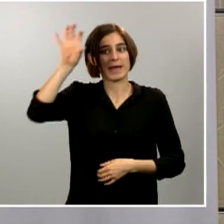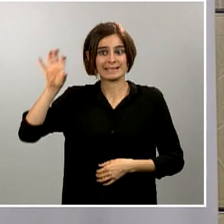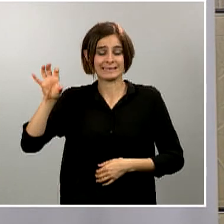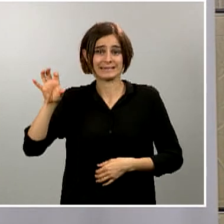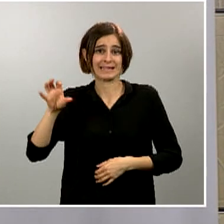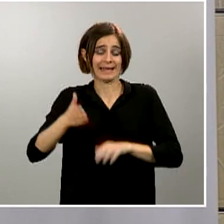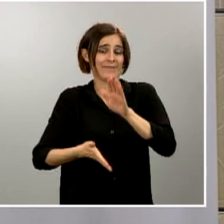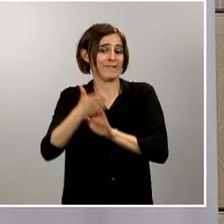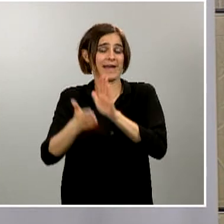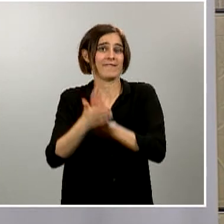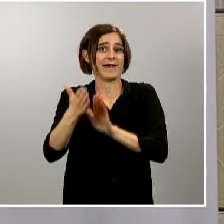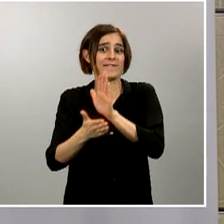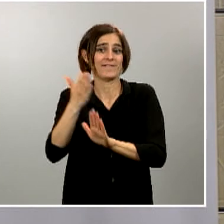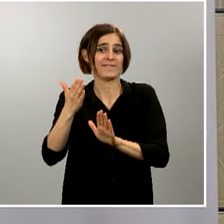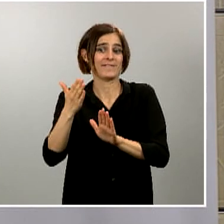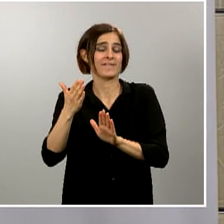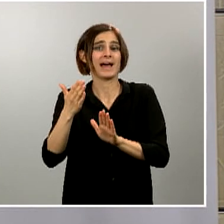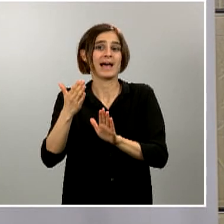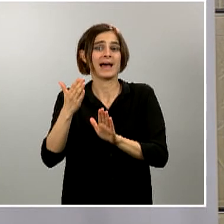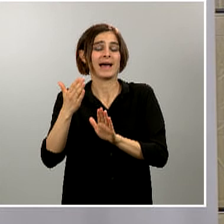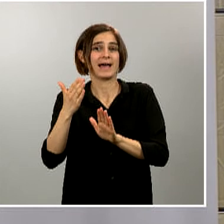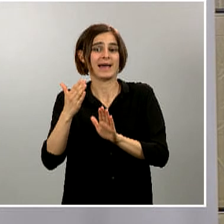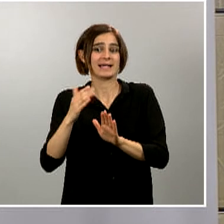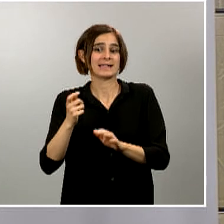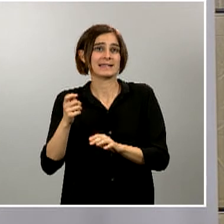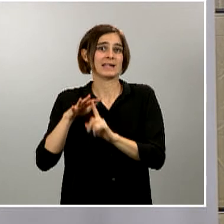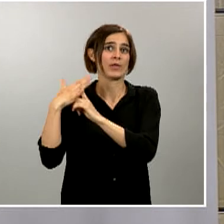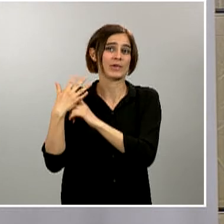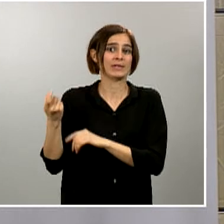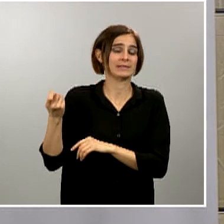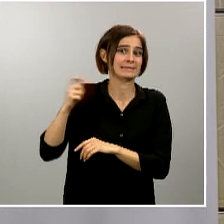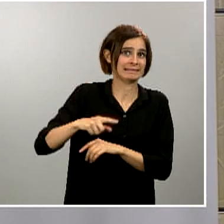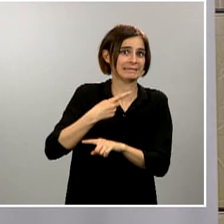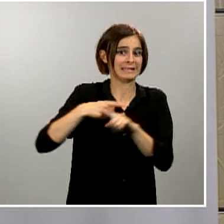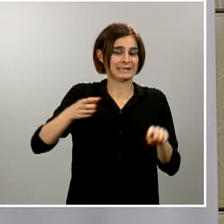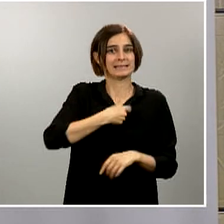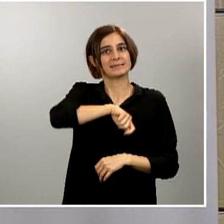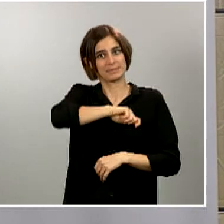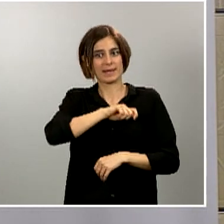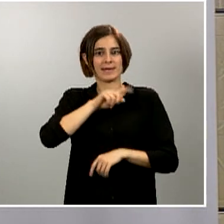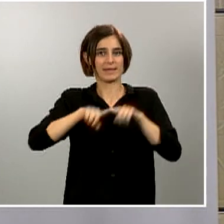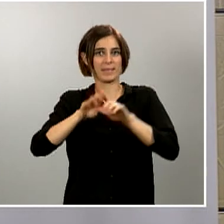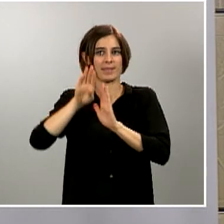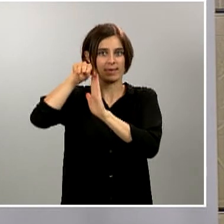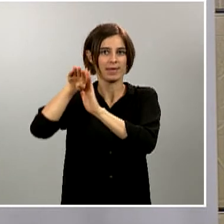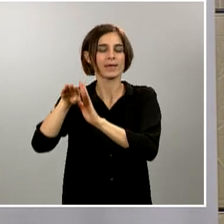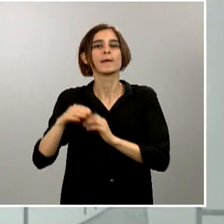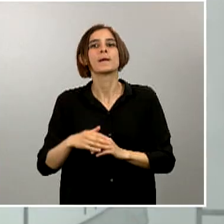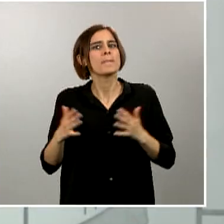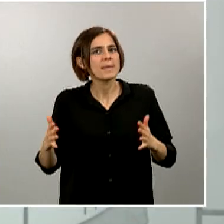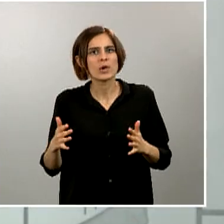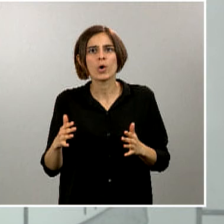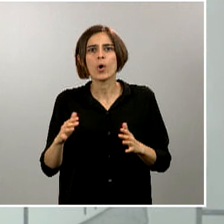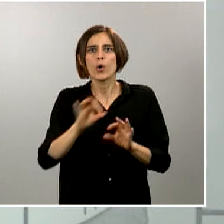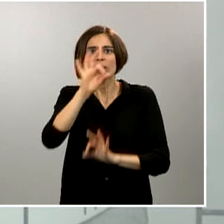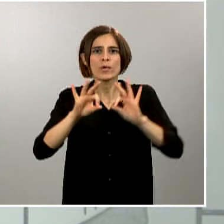de evolución epidemiológica distinta. El Gobierno de España en todo momento ha seguido las recomendaciones de la OMS, de la Organización Mundial de la Salud, y en todo momento ha